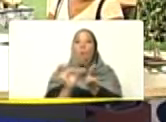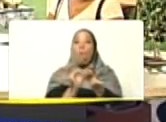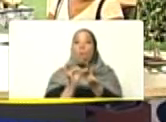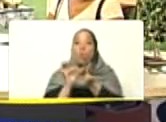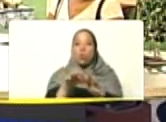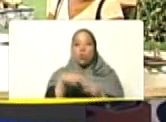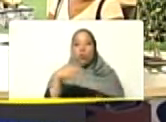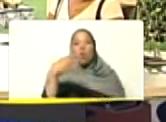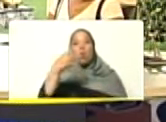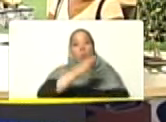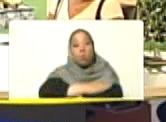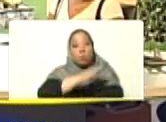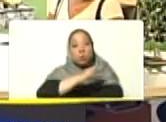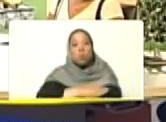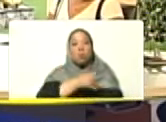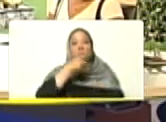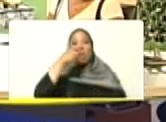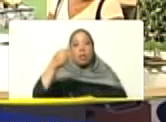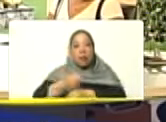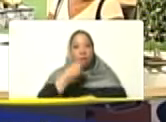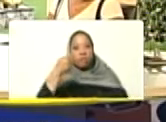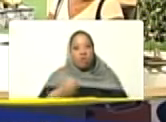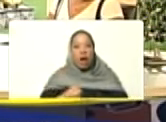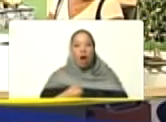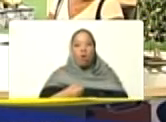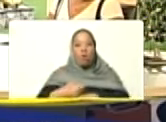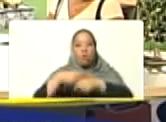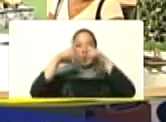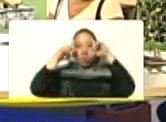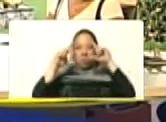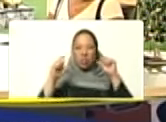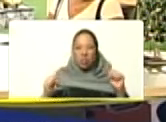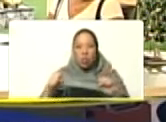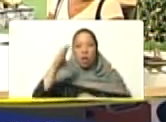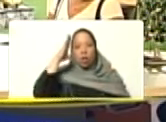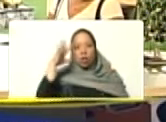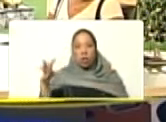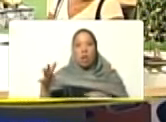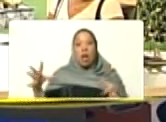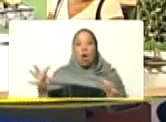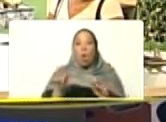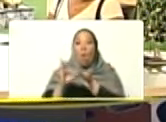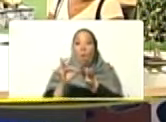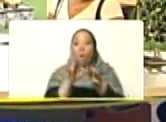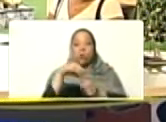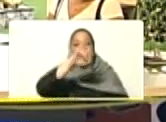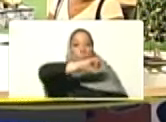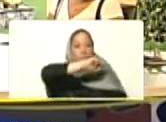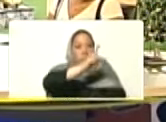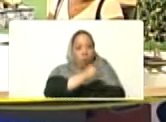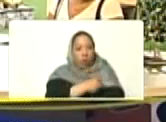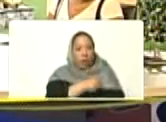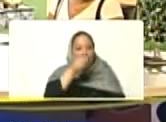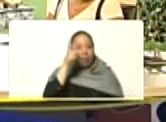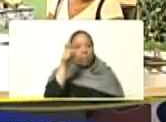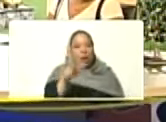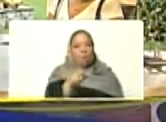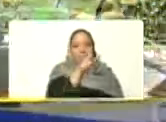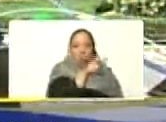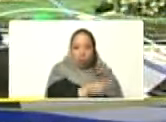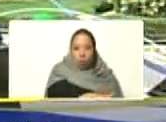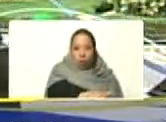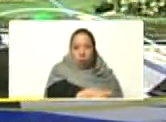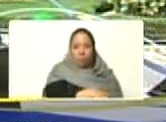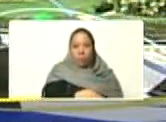moral, en su capacidad de trabajo, y esos dos poderes hacen milagros, los dos poderes unidos así, el